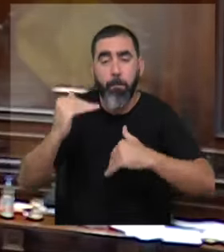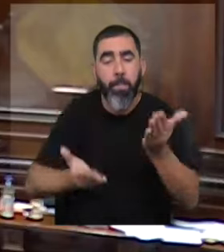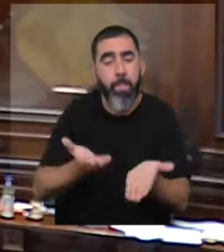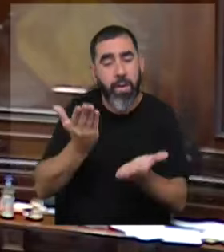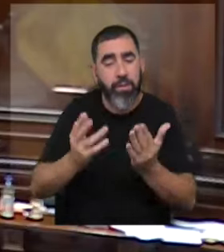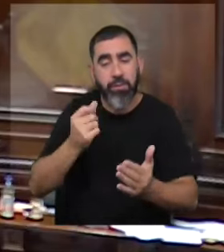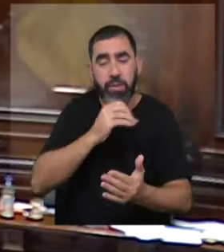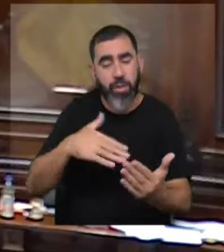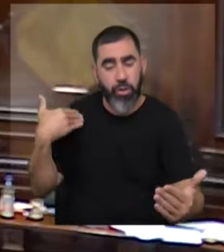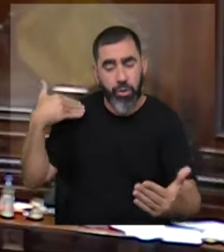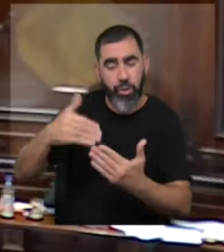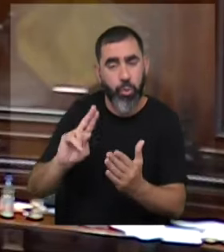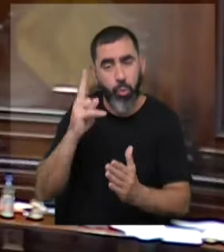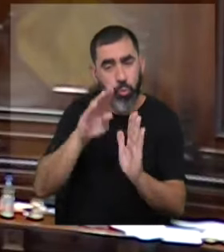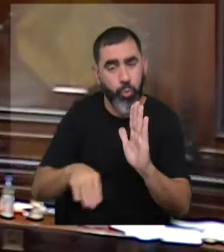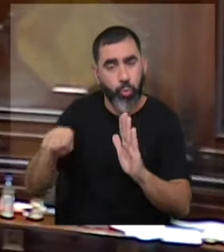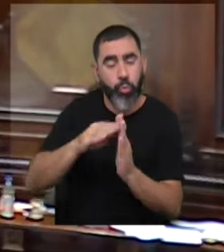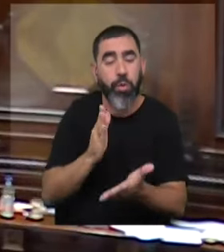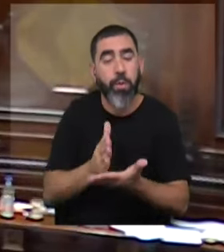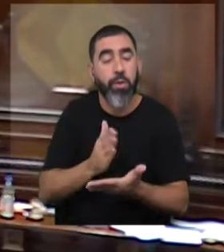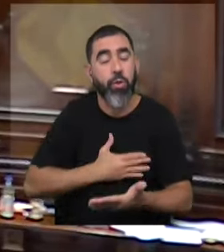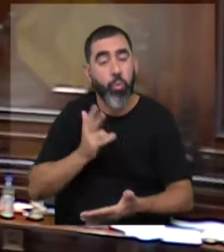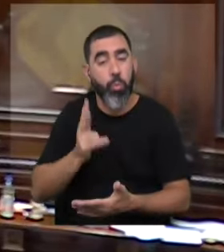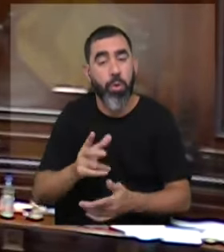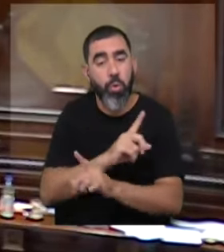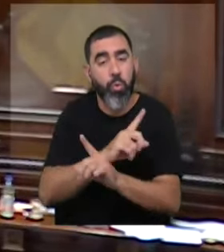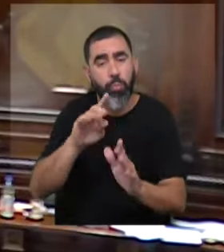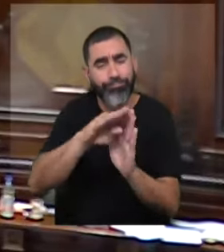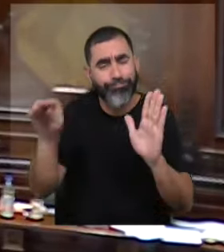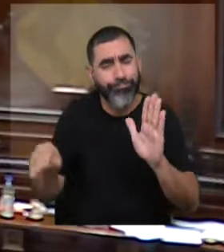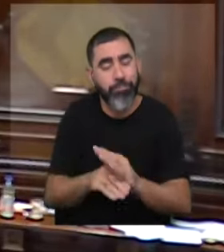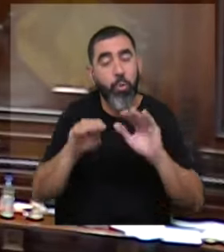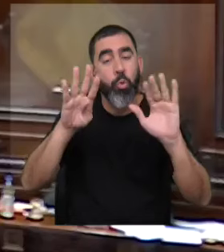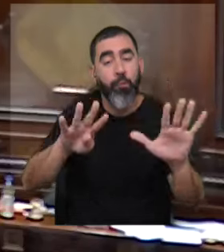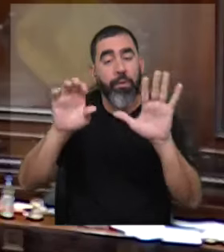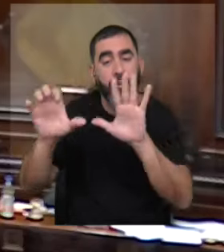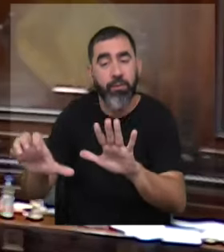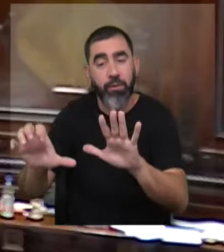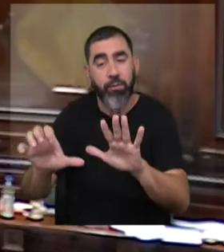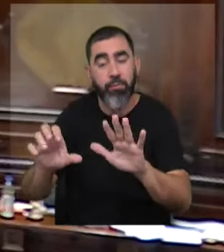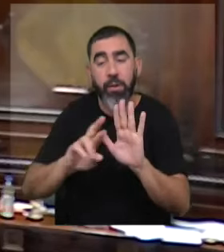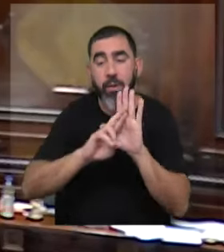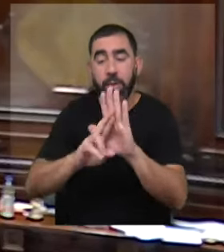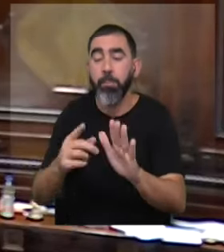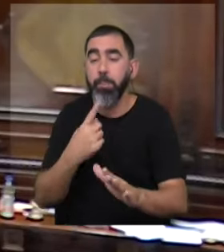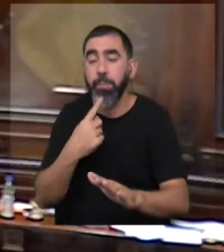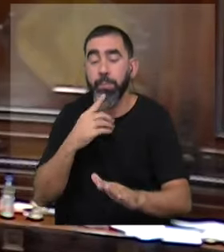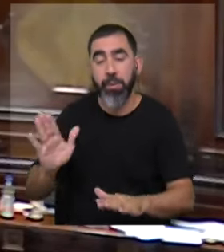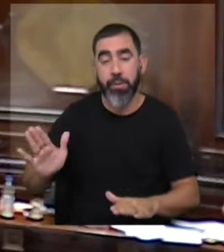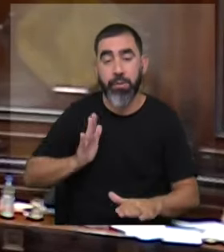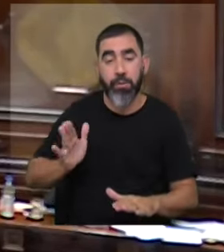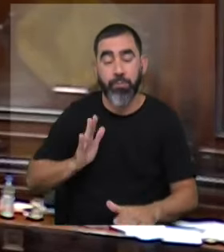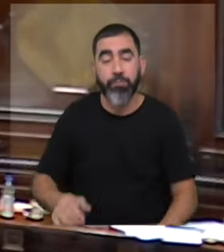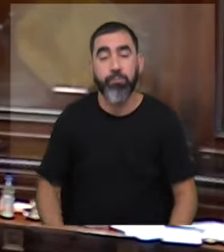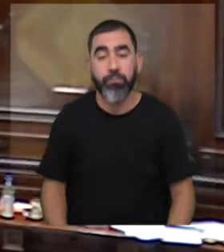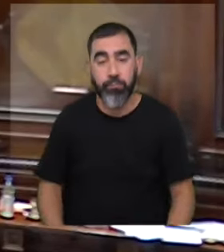donde históricamente se lo ubicó en materia de derechos humanos y no en el número 96 en materia de representación política femenina, como